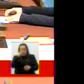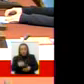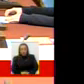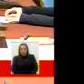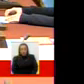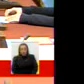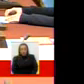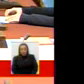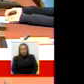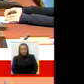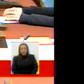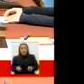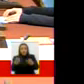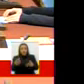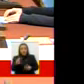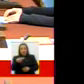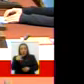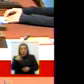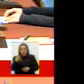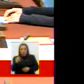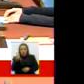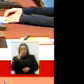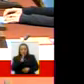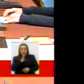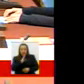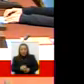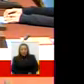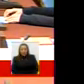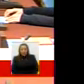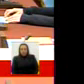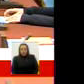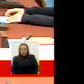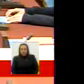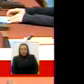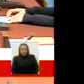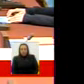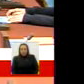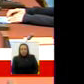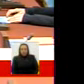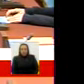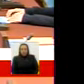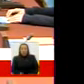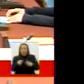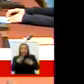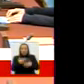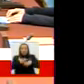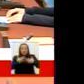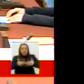que dejo al señor Hugo Rovira y les reitero mi